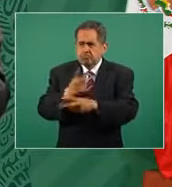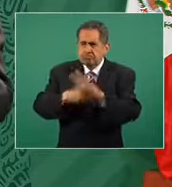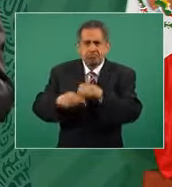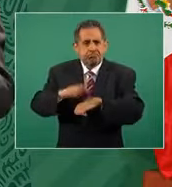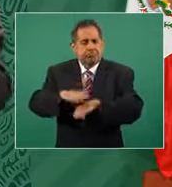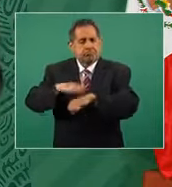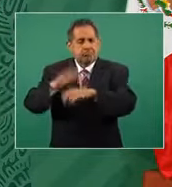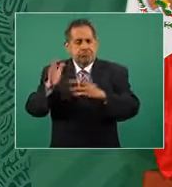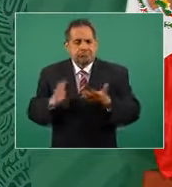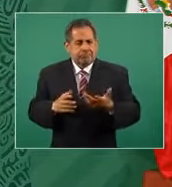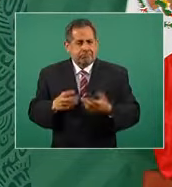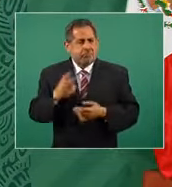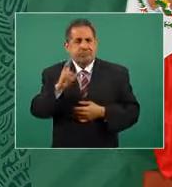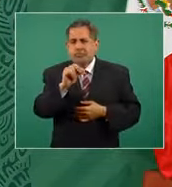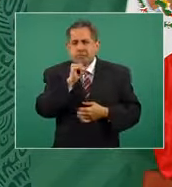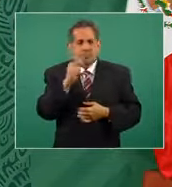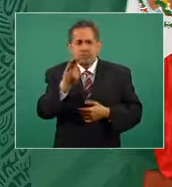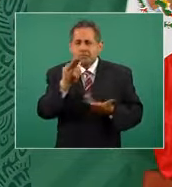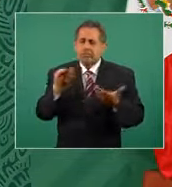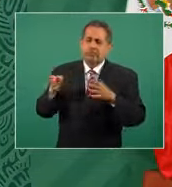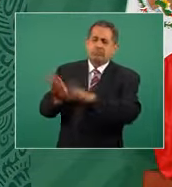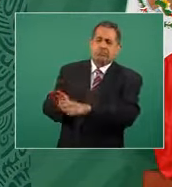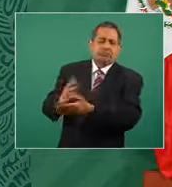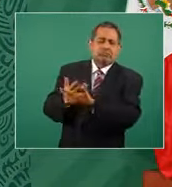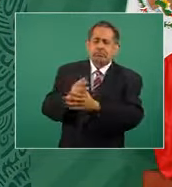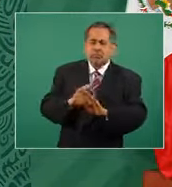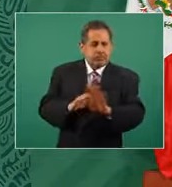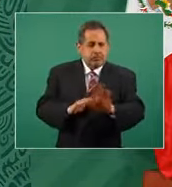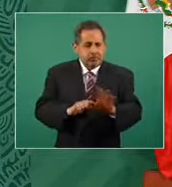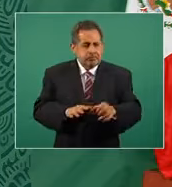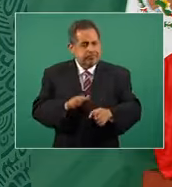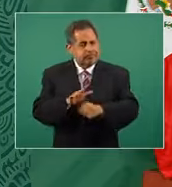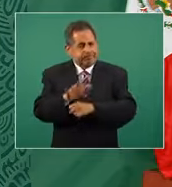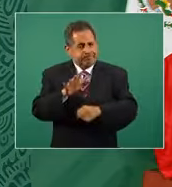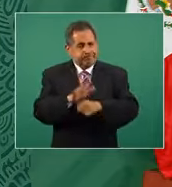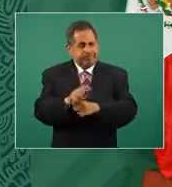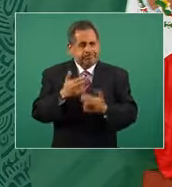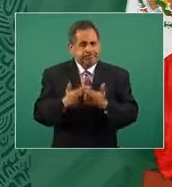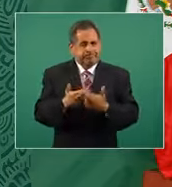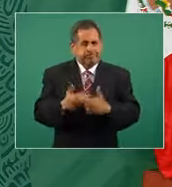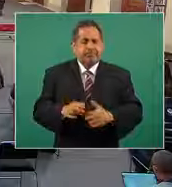no hace falta nada más con